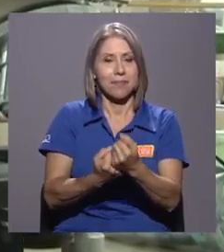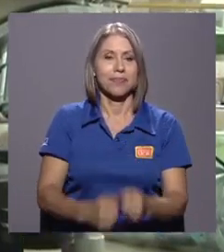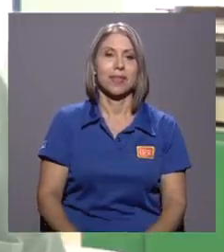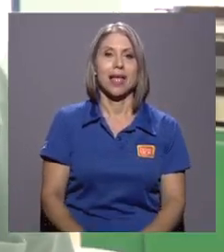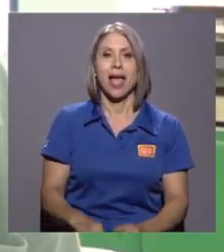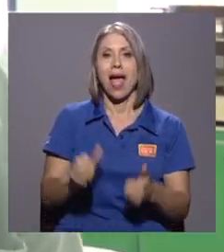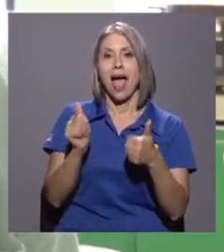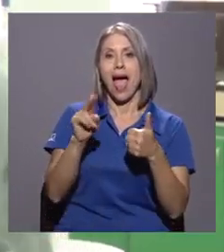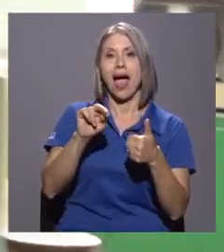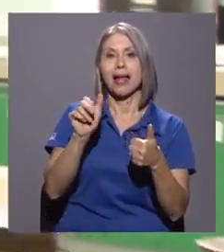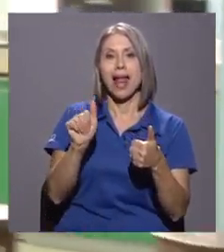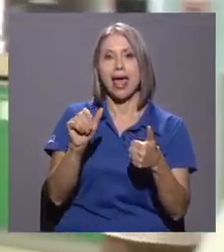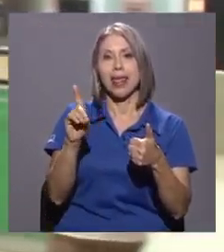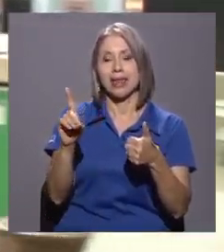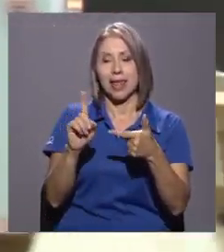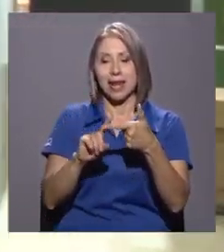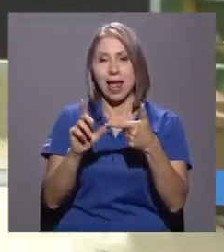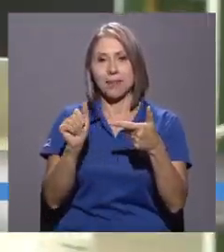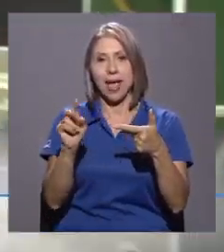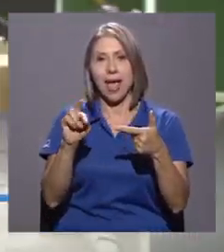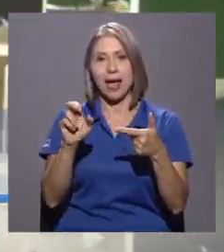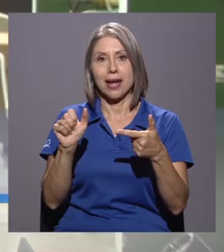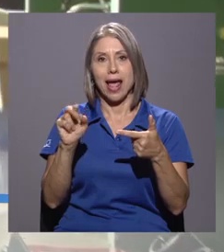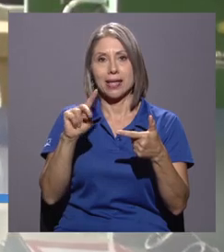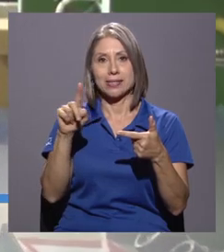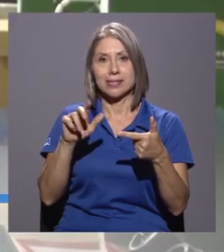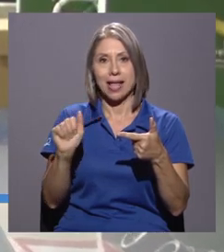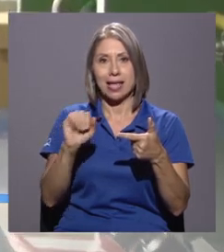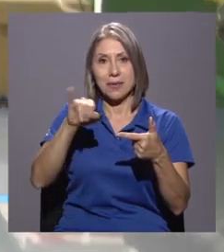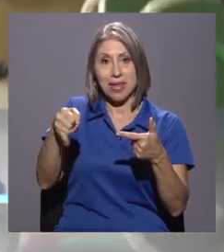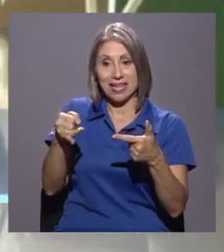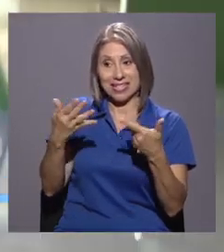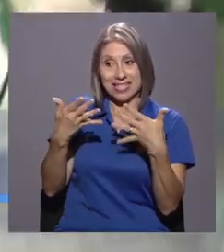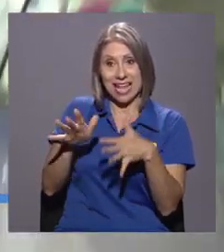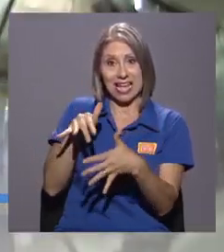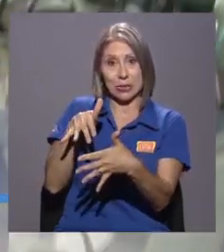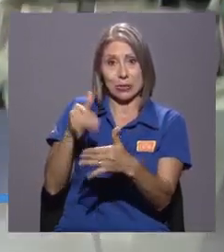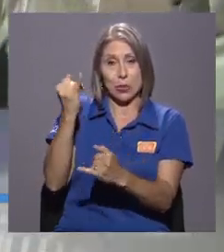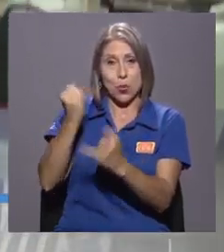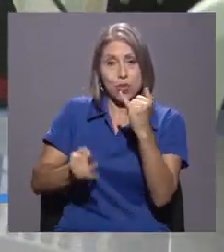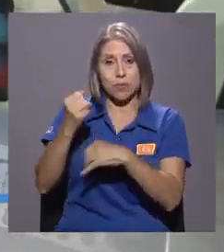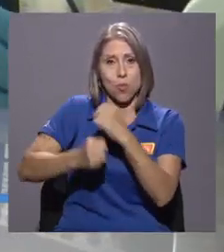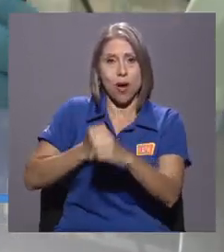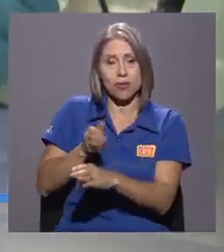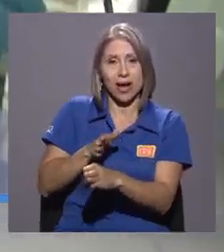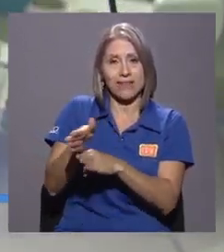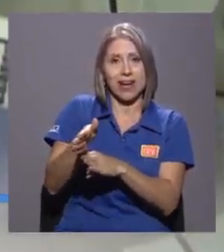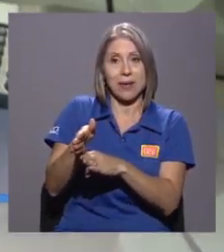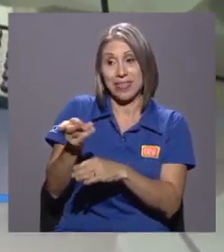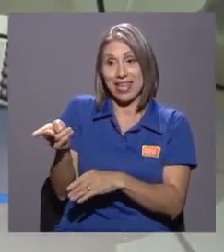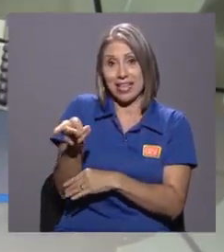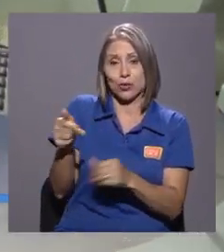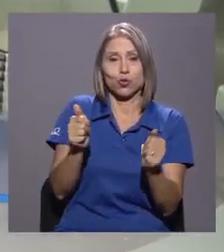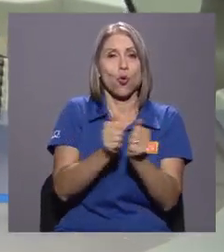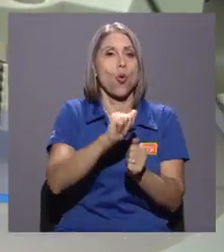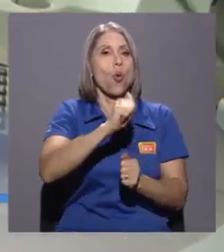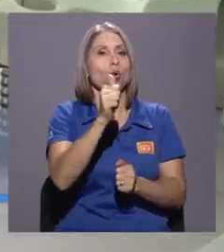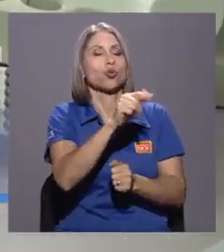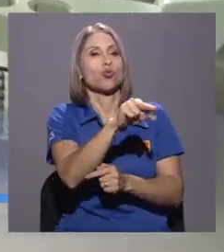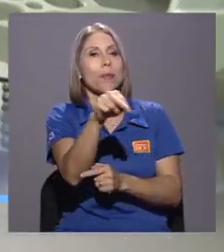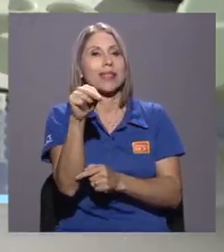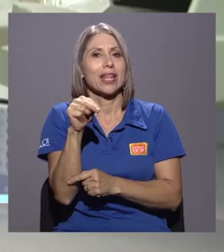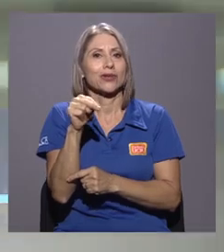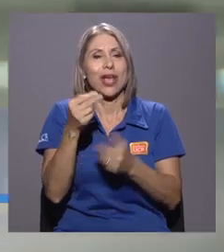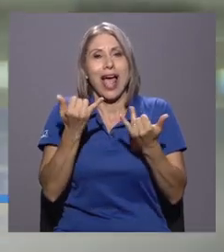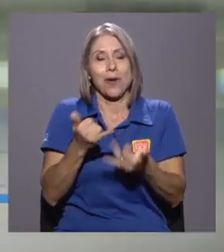Ana Daniela y Aranza Jiménez se encuentran en su último año de carrera. Junto con otros compañeros, están cursando una materia